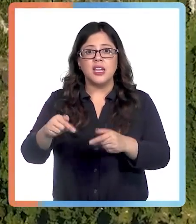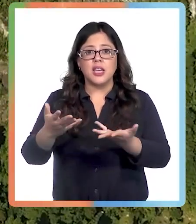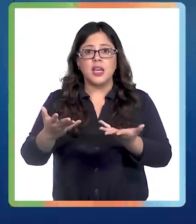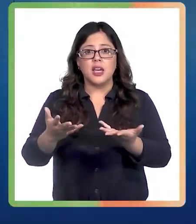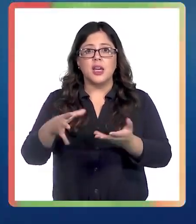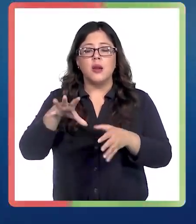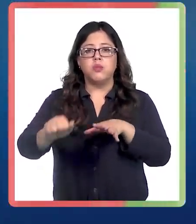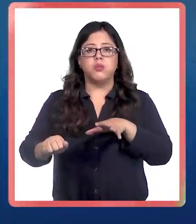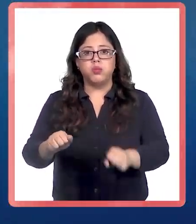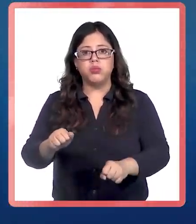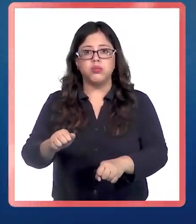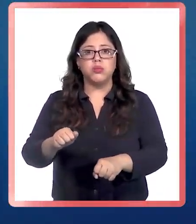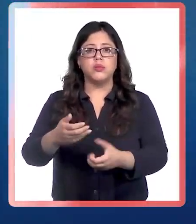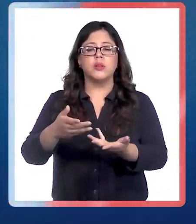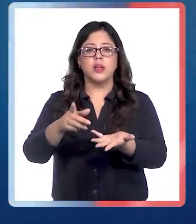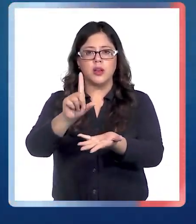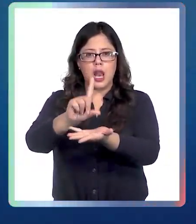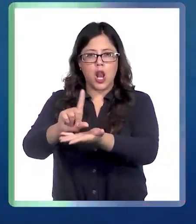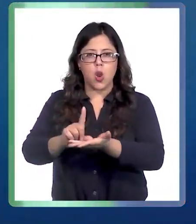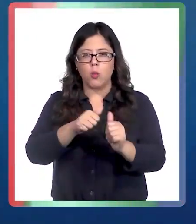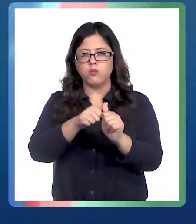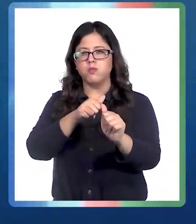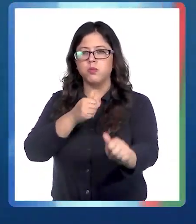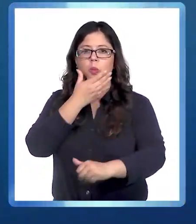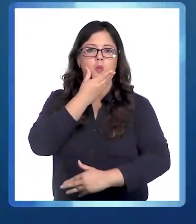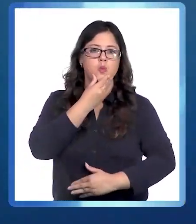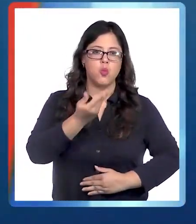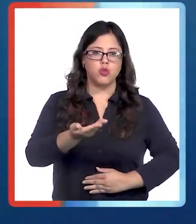soberanía en estas lejanas y hermosas tierras.